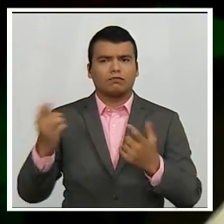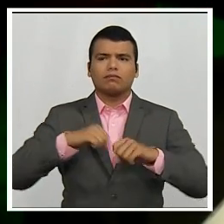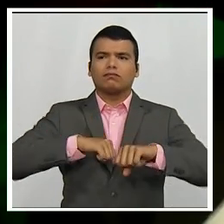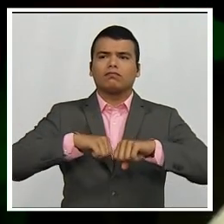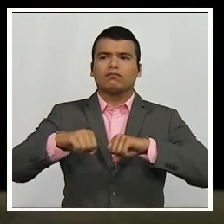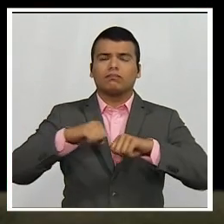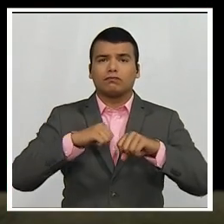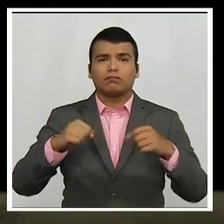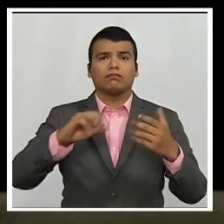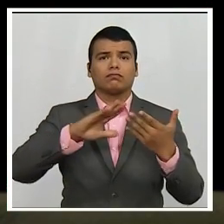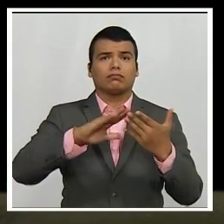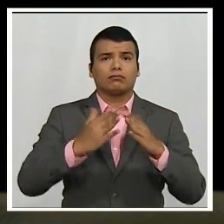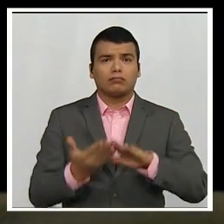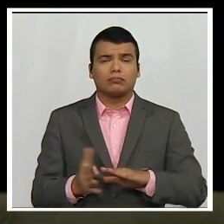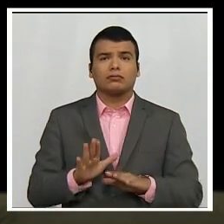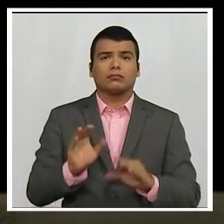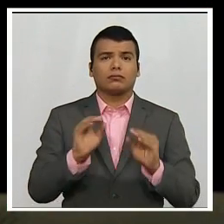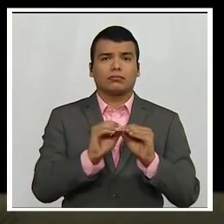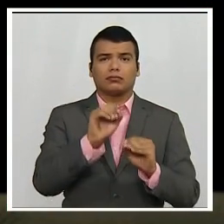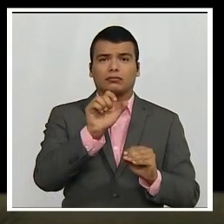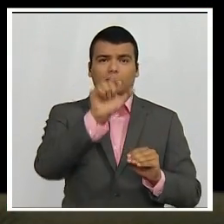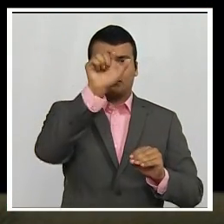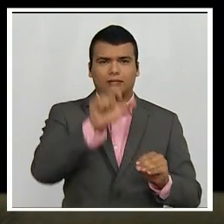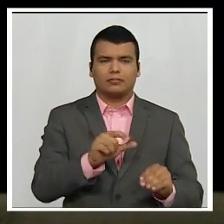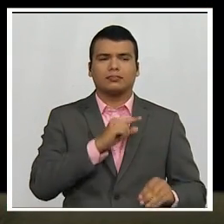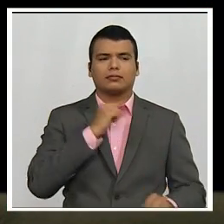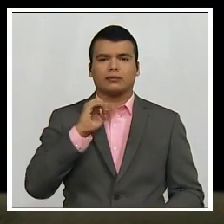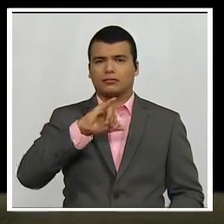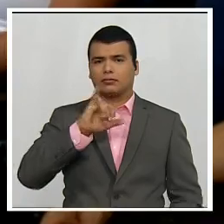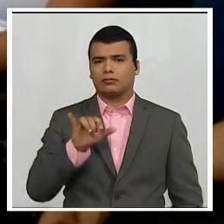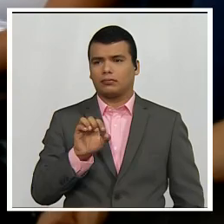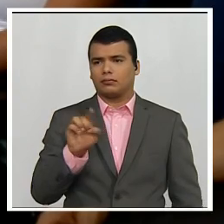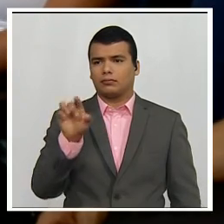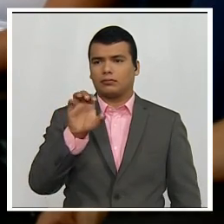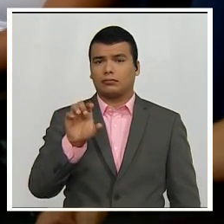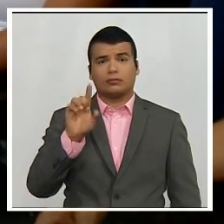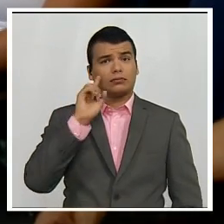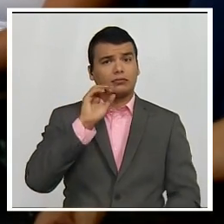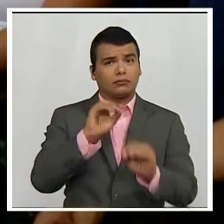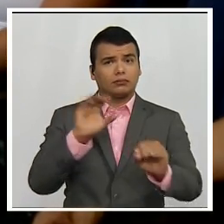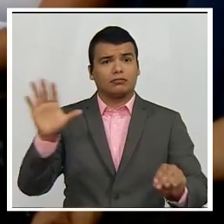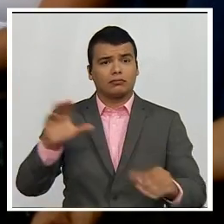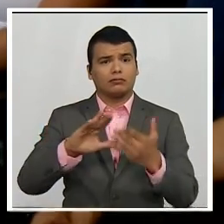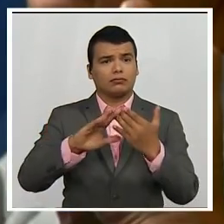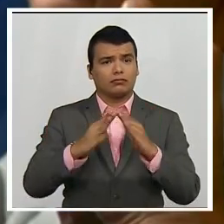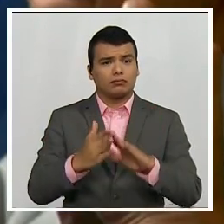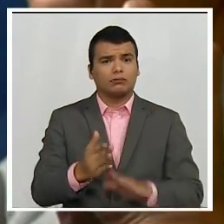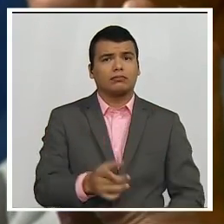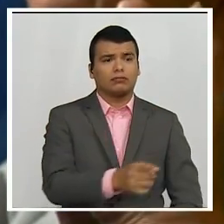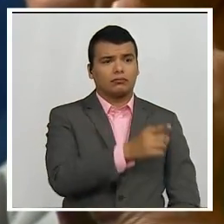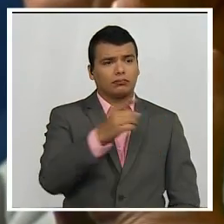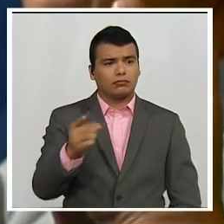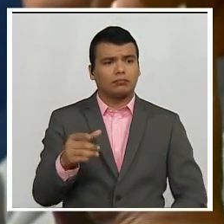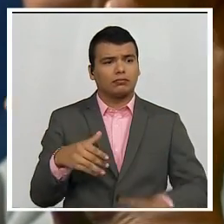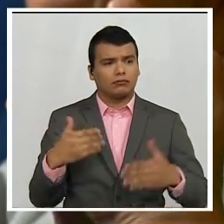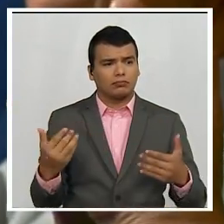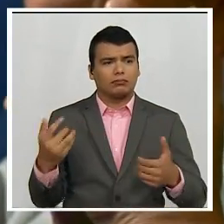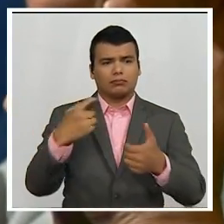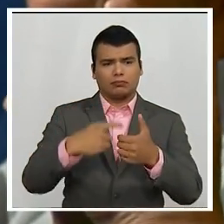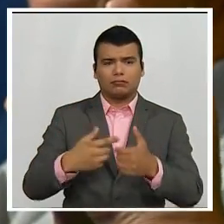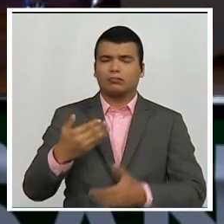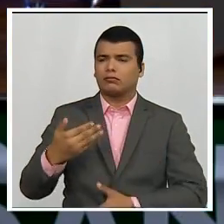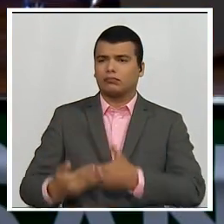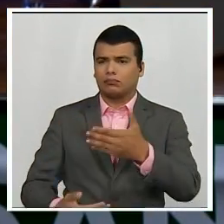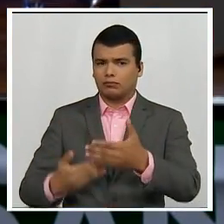hacen en su comunidad por su parte el padre josé gonzález invitó a la comunidad en general a vincularse a este